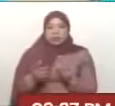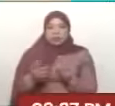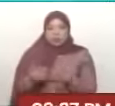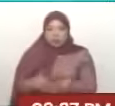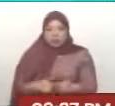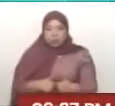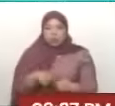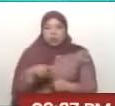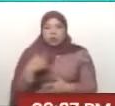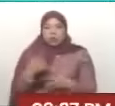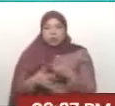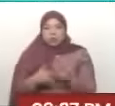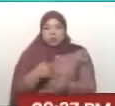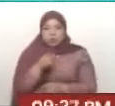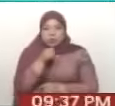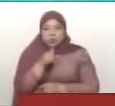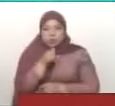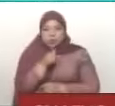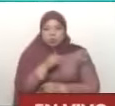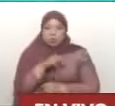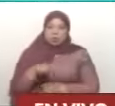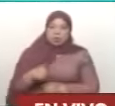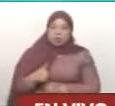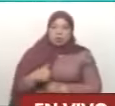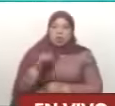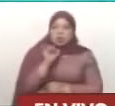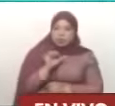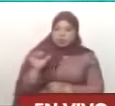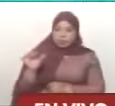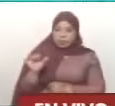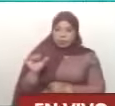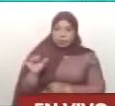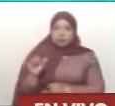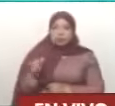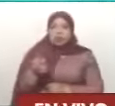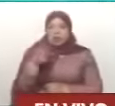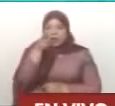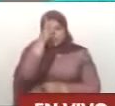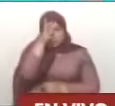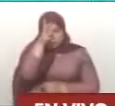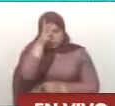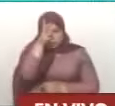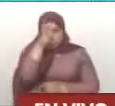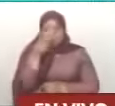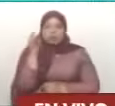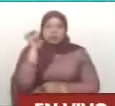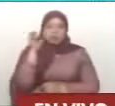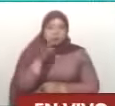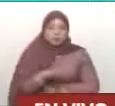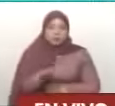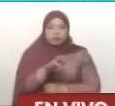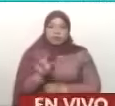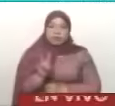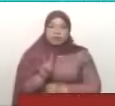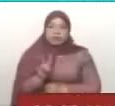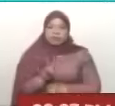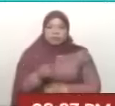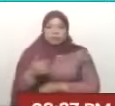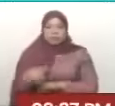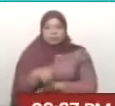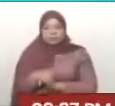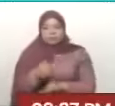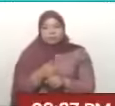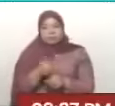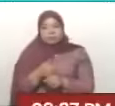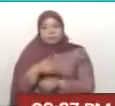Y como usted lo decía cuando estuvimos esta semana allá en Falcón, que se desbordó el pueblo venezolano en las calles, pero